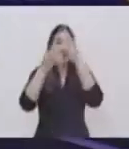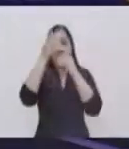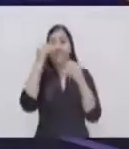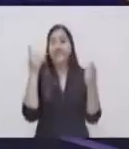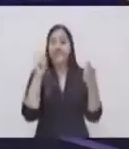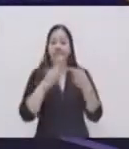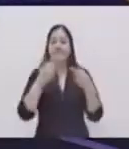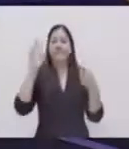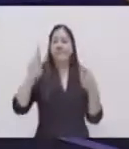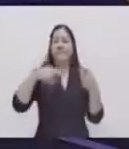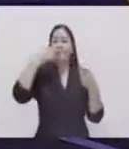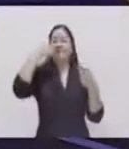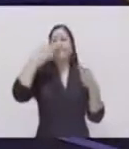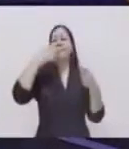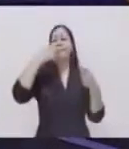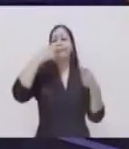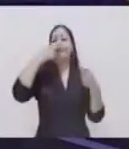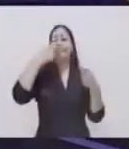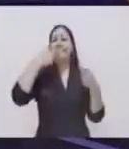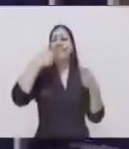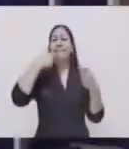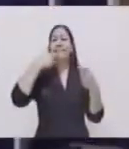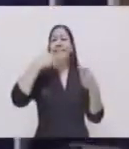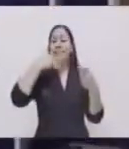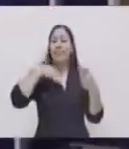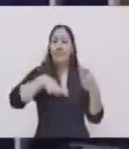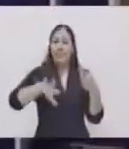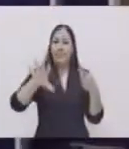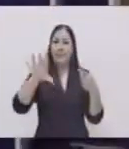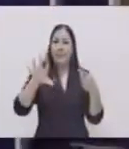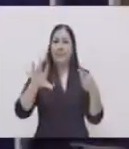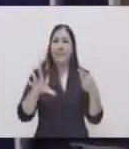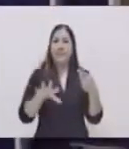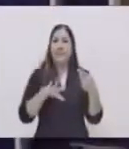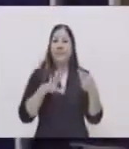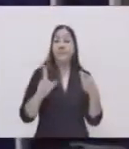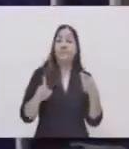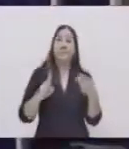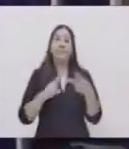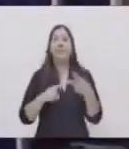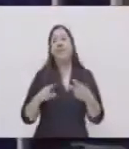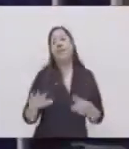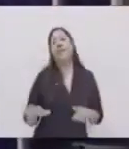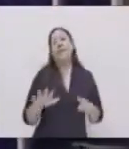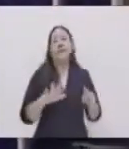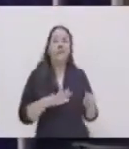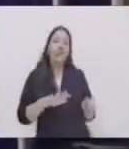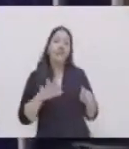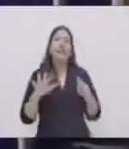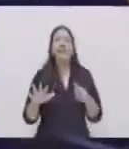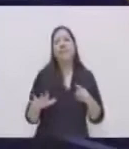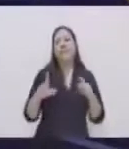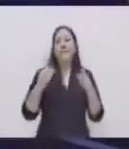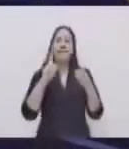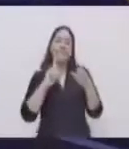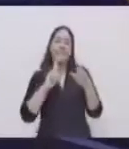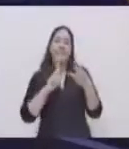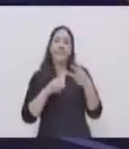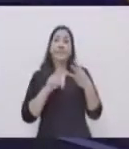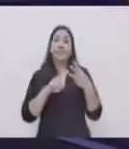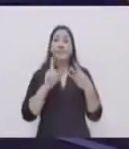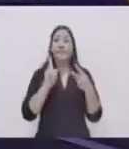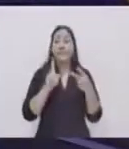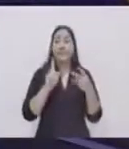Aprendimos a respirar por nuestra nariz, sacar el aire por nuestra boca, relajarnos, luego